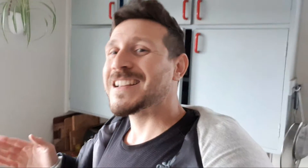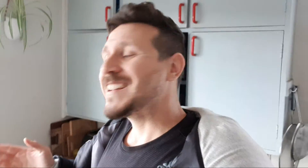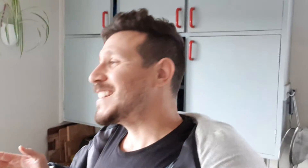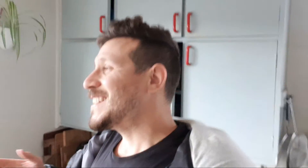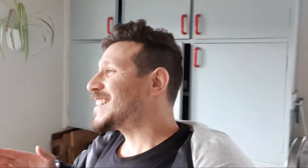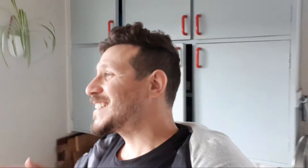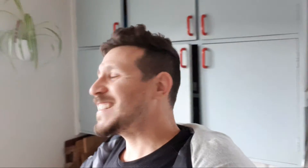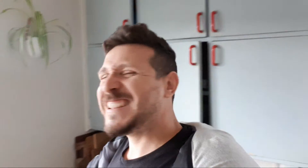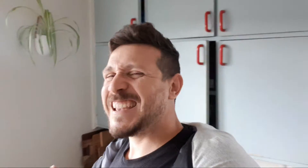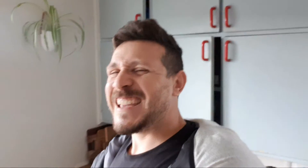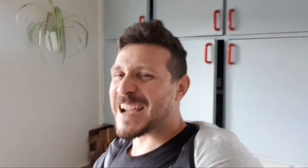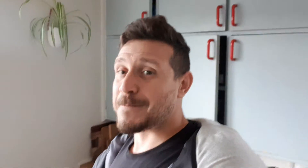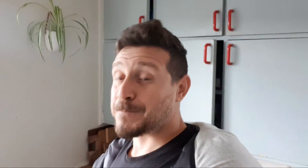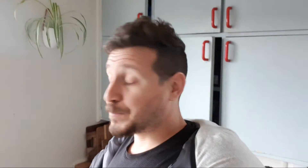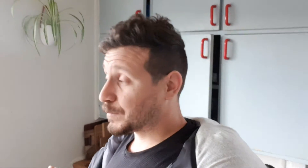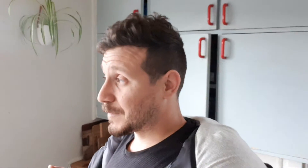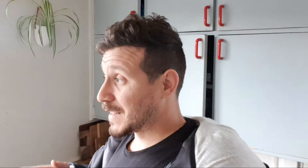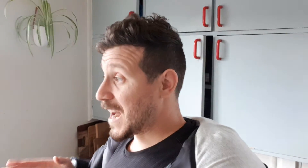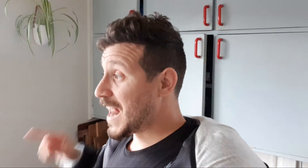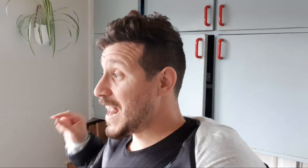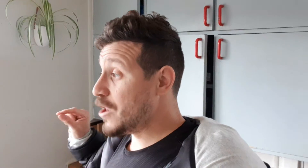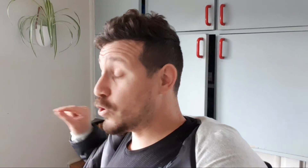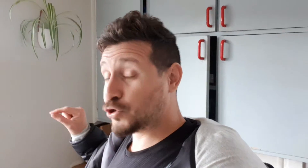restaurante. ¿Qué era?